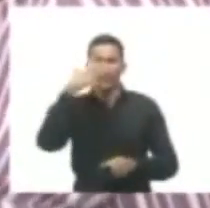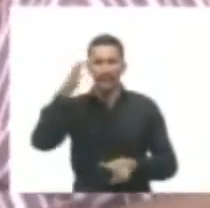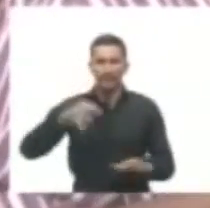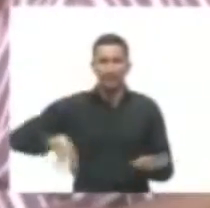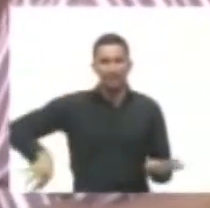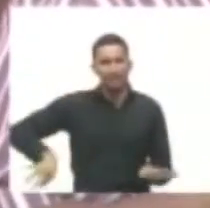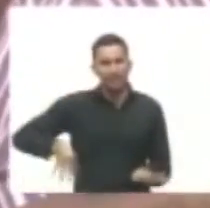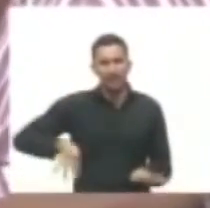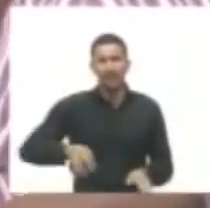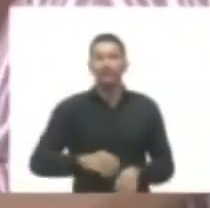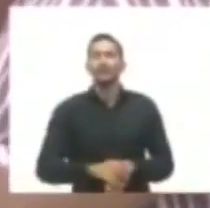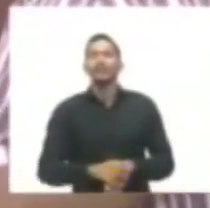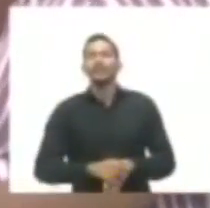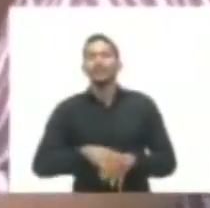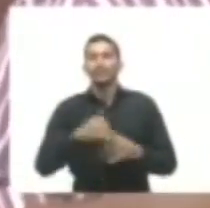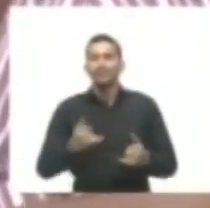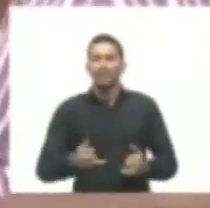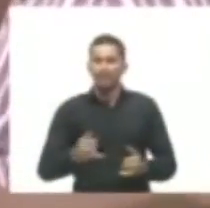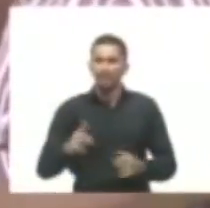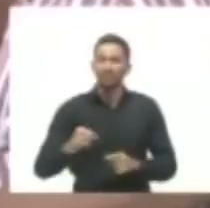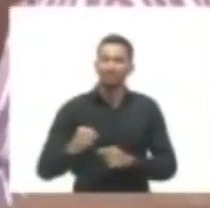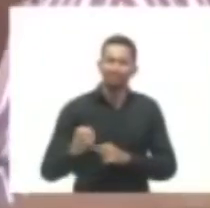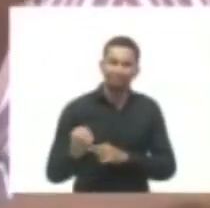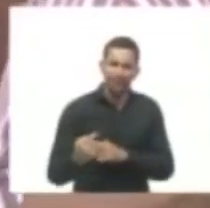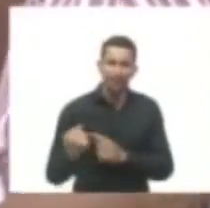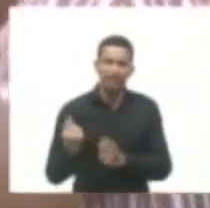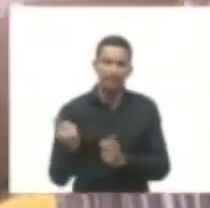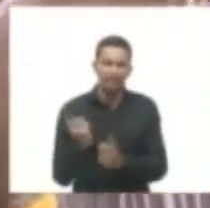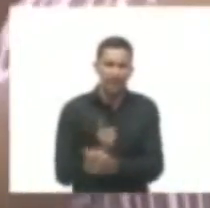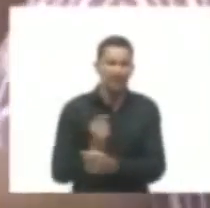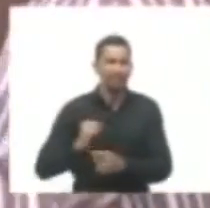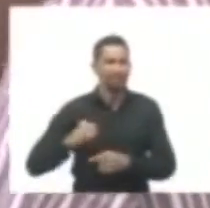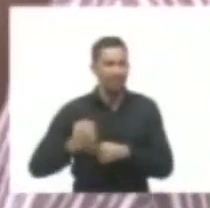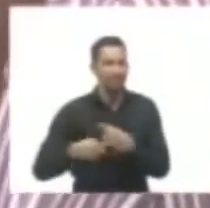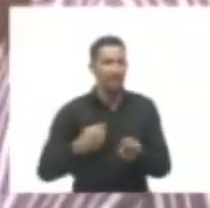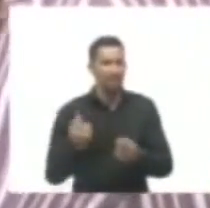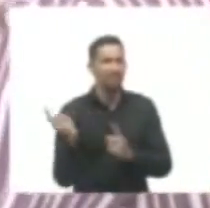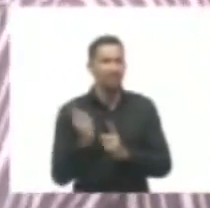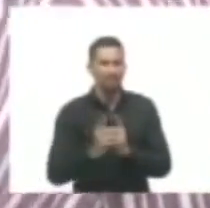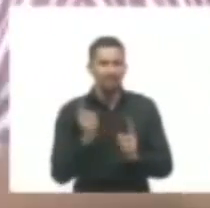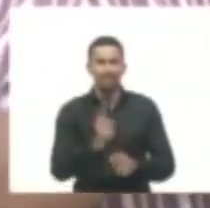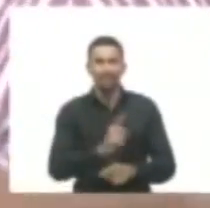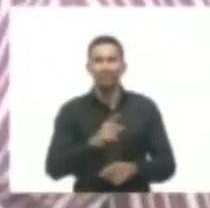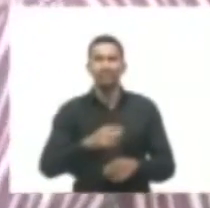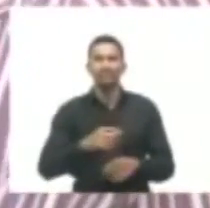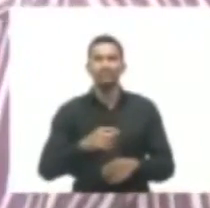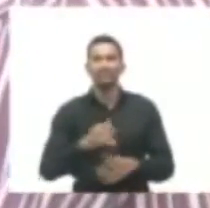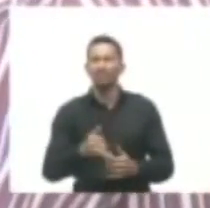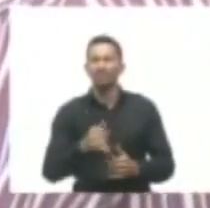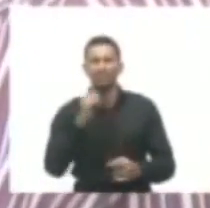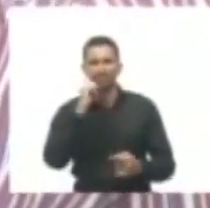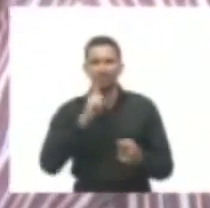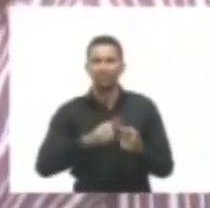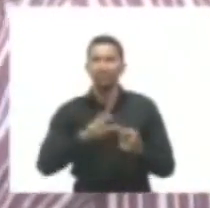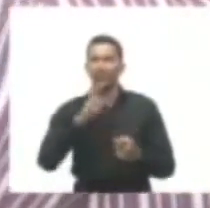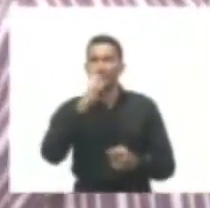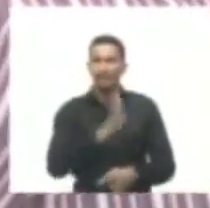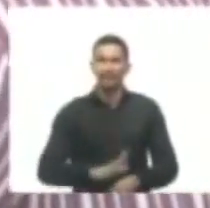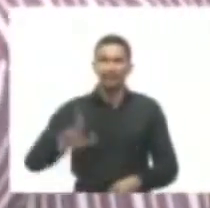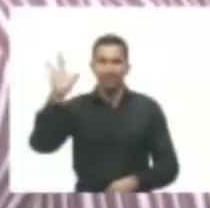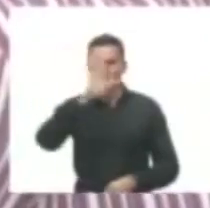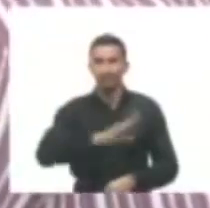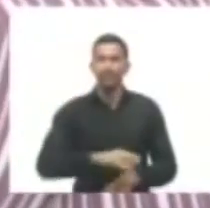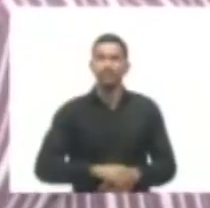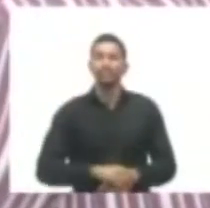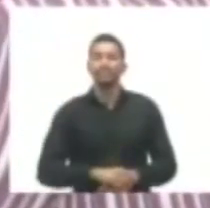Es una secuencia de jugadores que han venido transcurriendo en todo el ámbito aquí a nivel nacional. Vamos